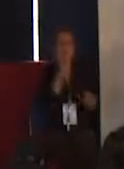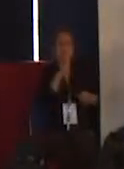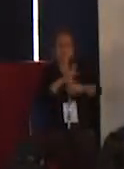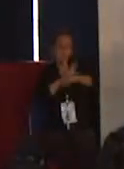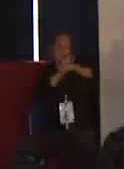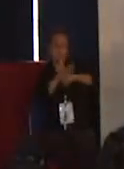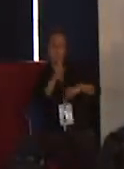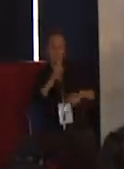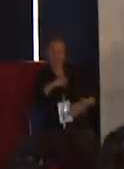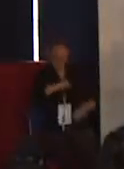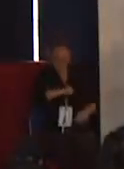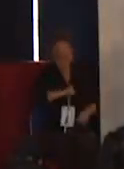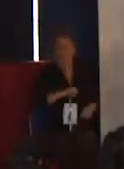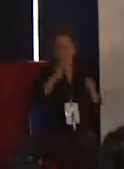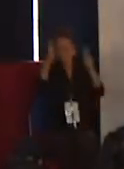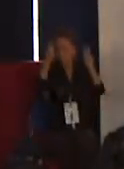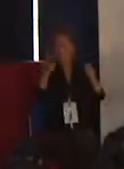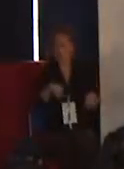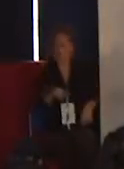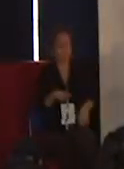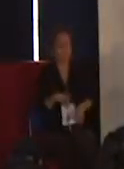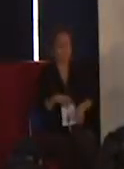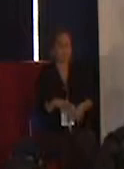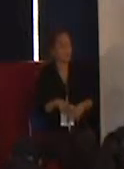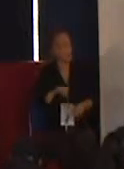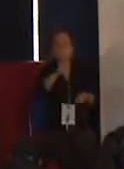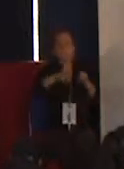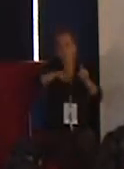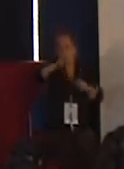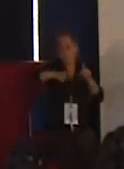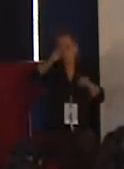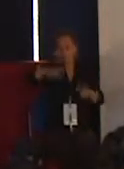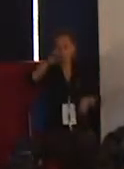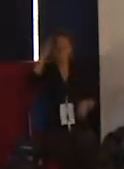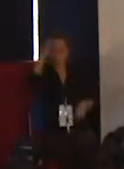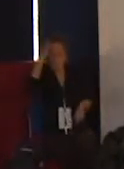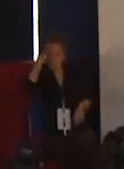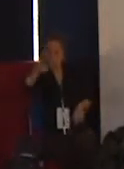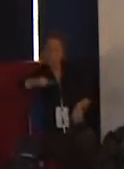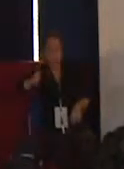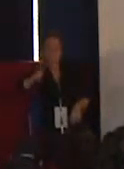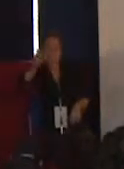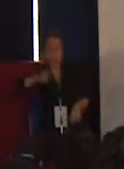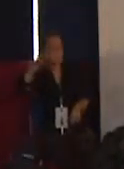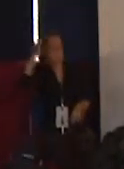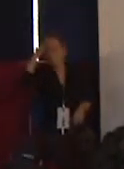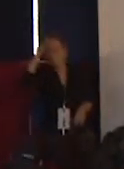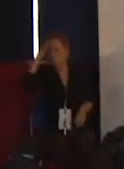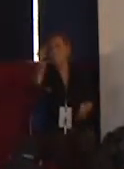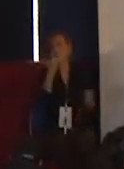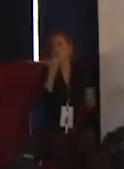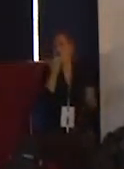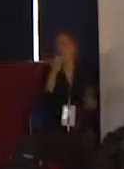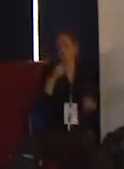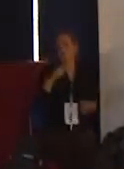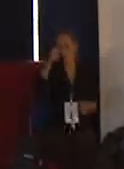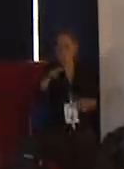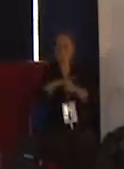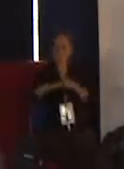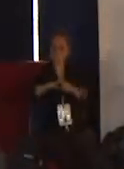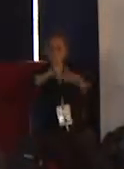con lo que la doctora decía de los derechos, el que sabe y el que no sabe, Por ejemplo, si nosotros aquí como personas